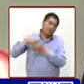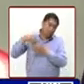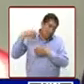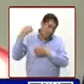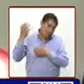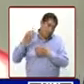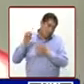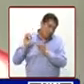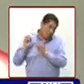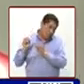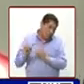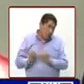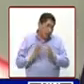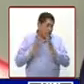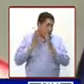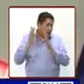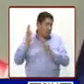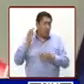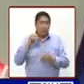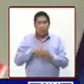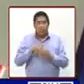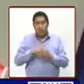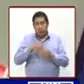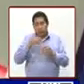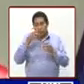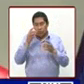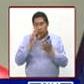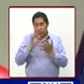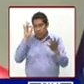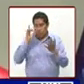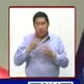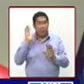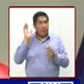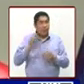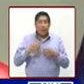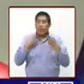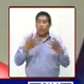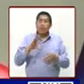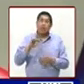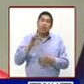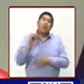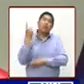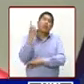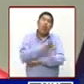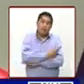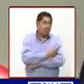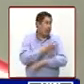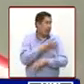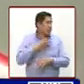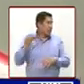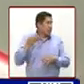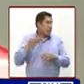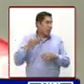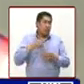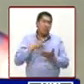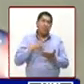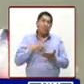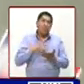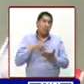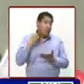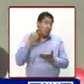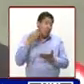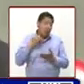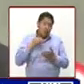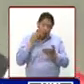organizar la elección propiamente, y se confería 80 días para que la Asamblea Legislativa pueda